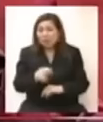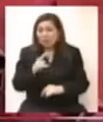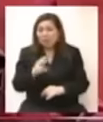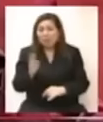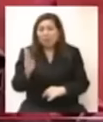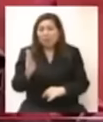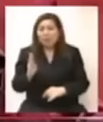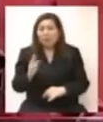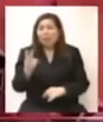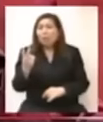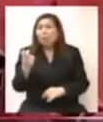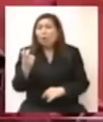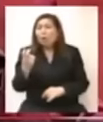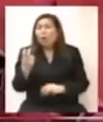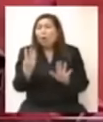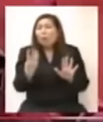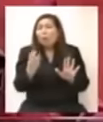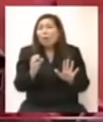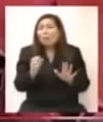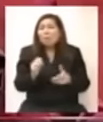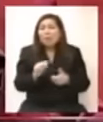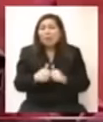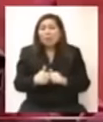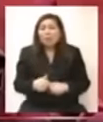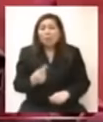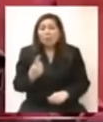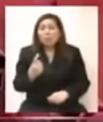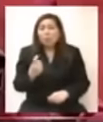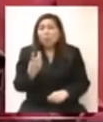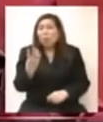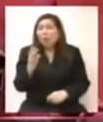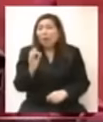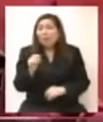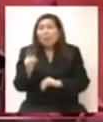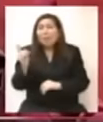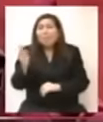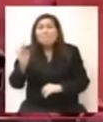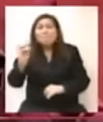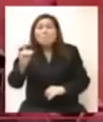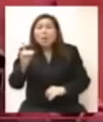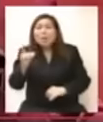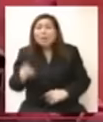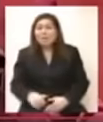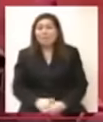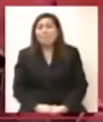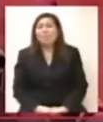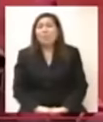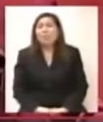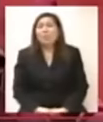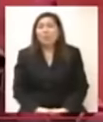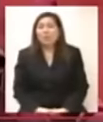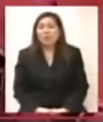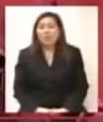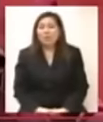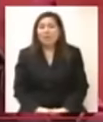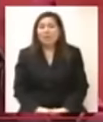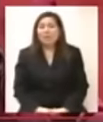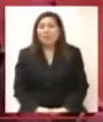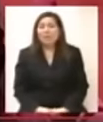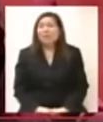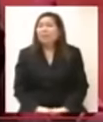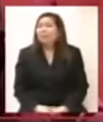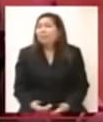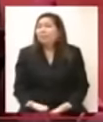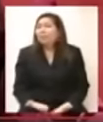en el Perú en Brasil está 2 soles 90 al cambio y Bolivia un sol 40 un sol 40